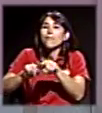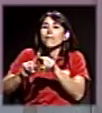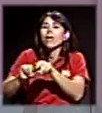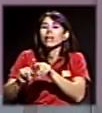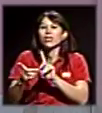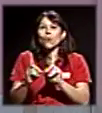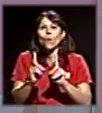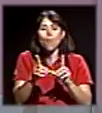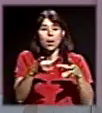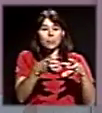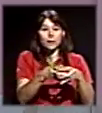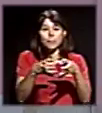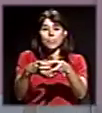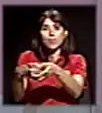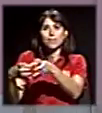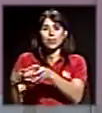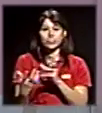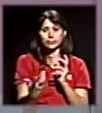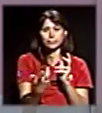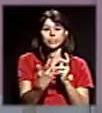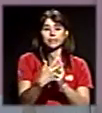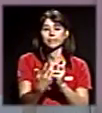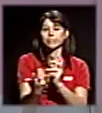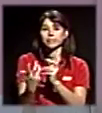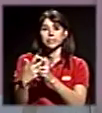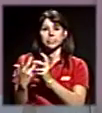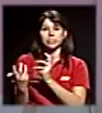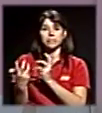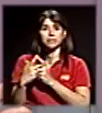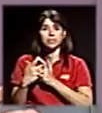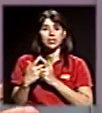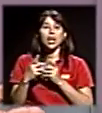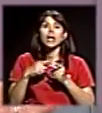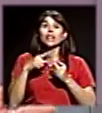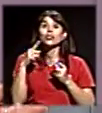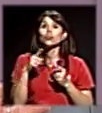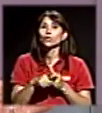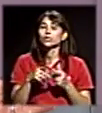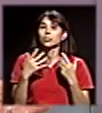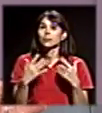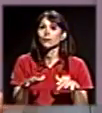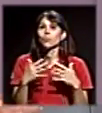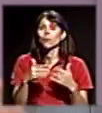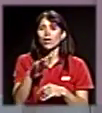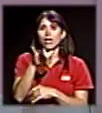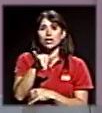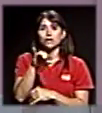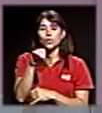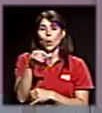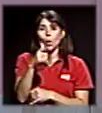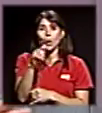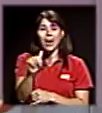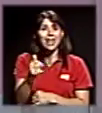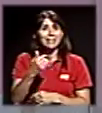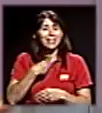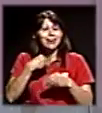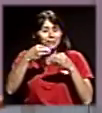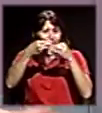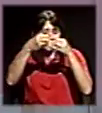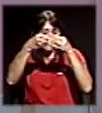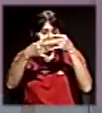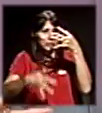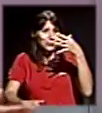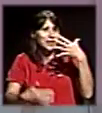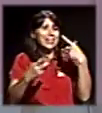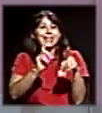atendiendo entonces Ah Es increíble no esa riqueza que tiene el yoga que tiene como para todos los gustos los